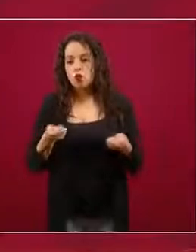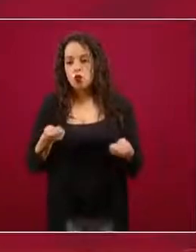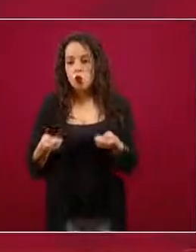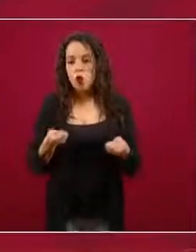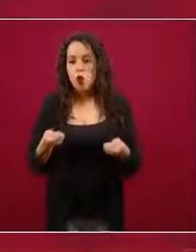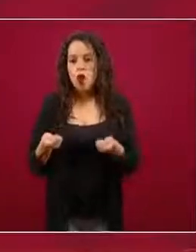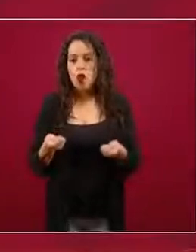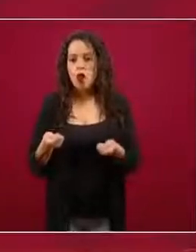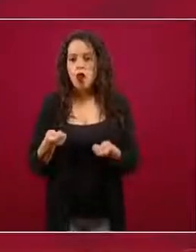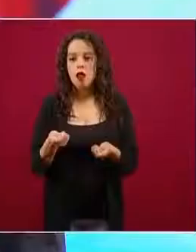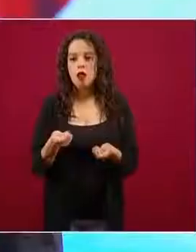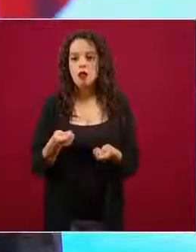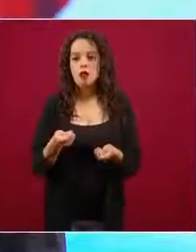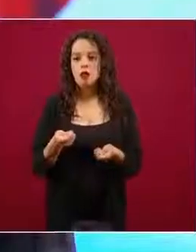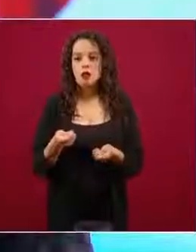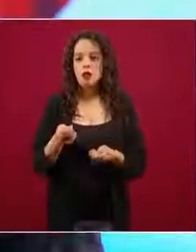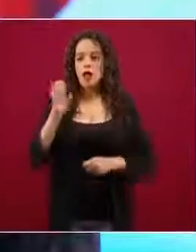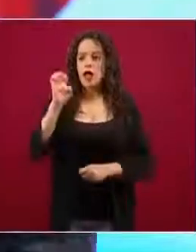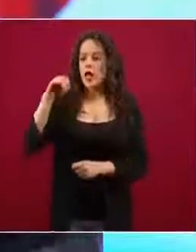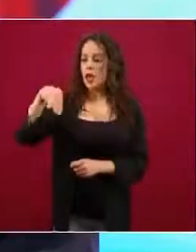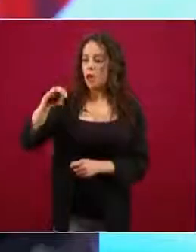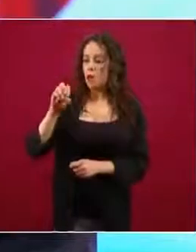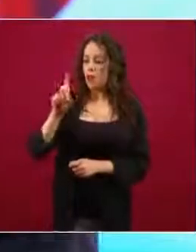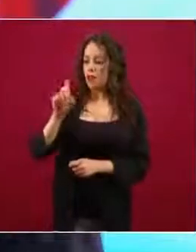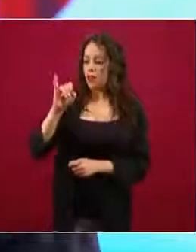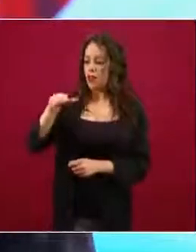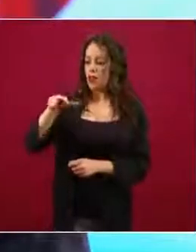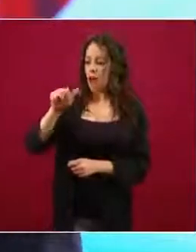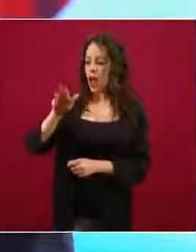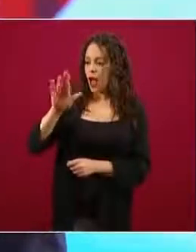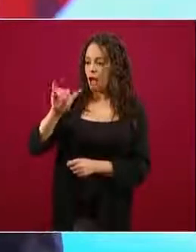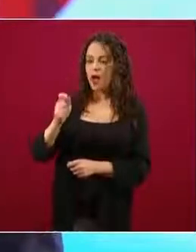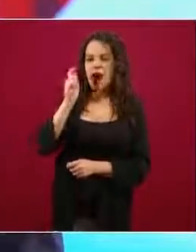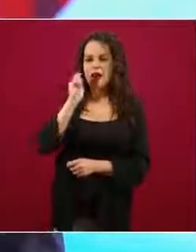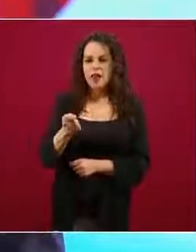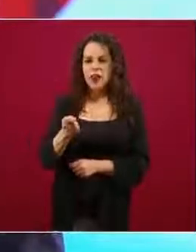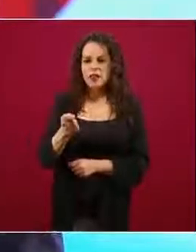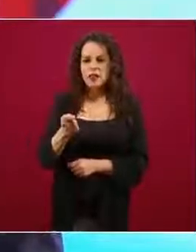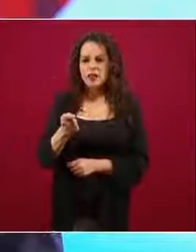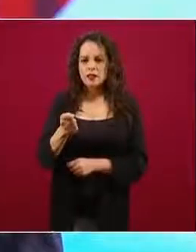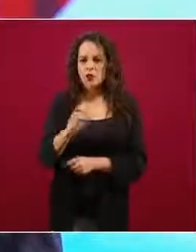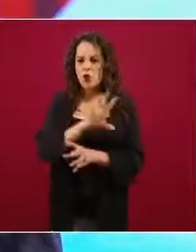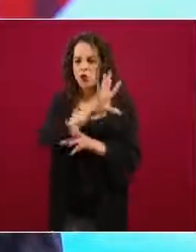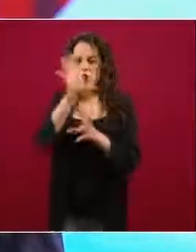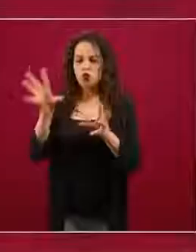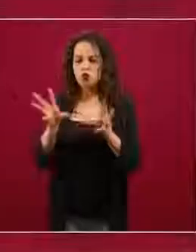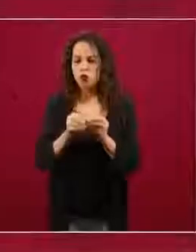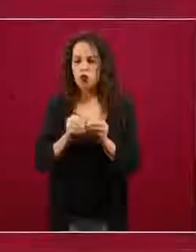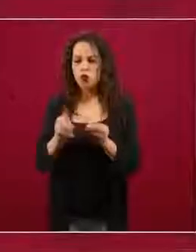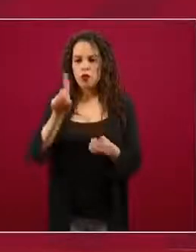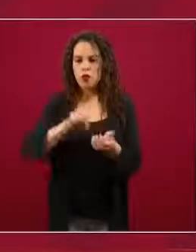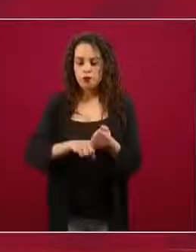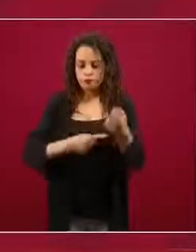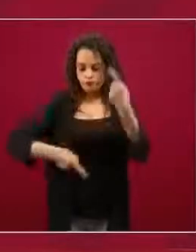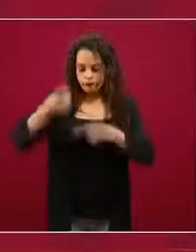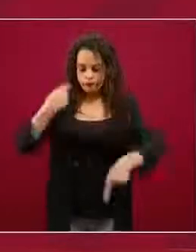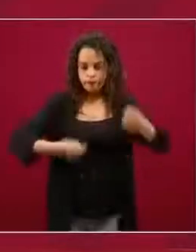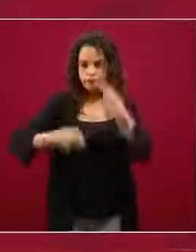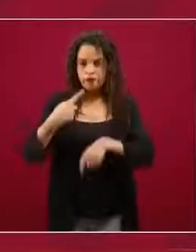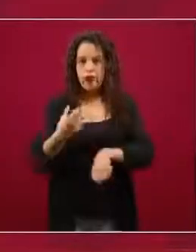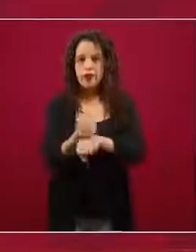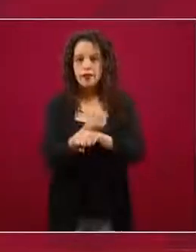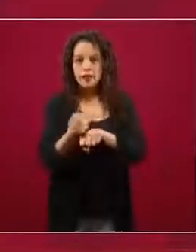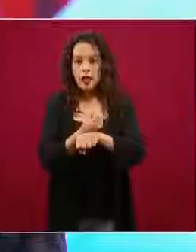lo que médicamente llamamos la hemodinamia, que es toda la regulación de la circulación sanguínea,